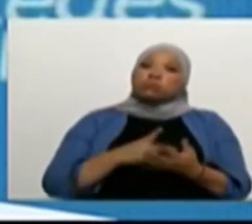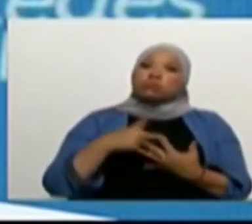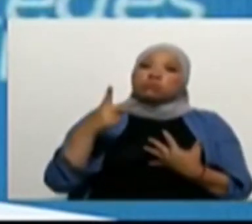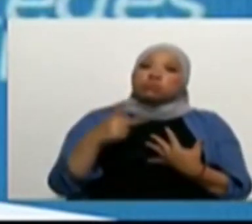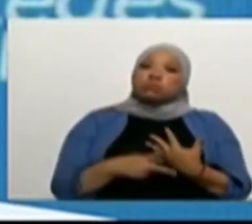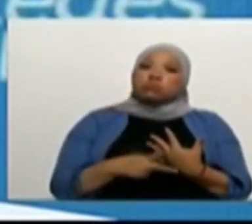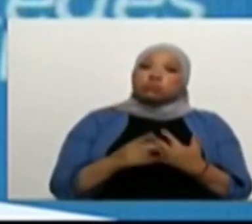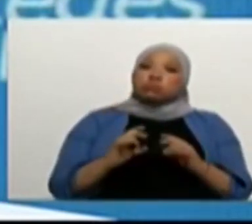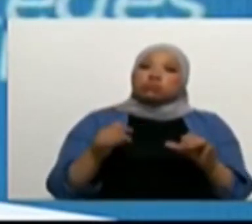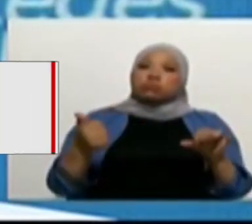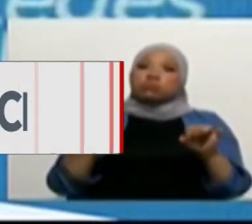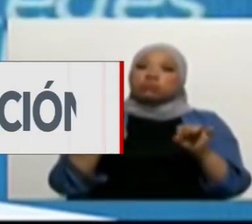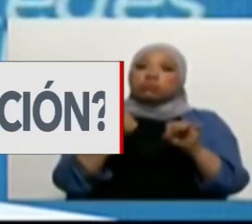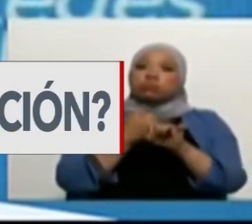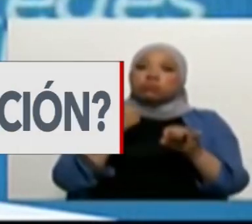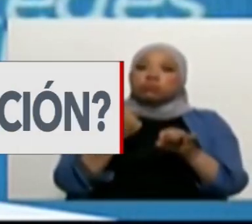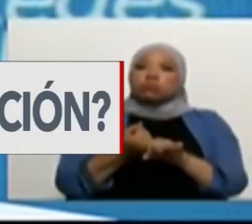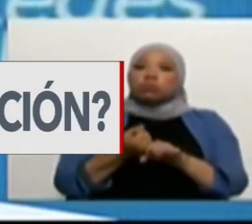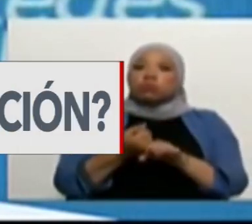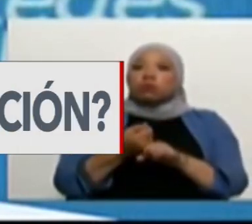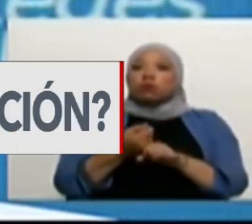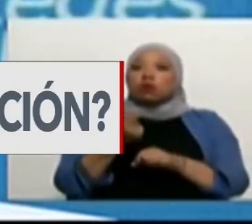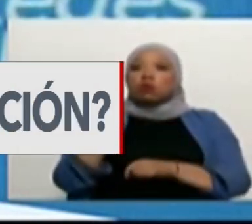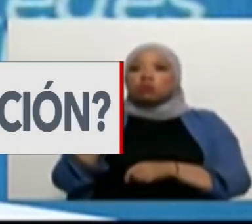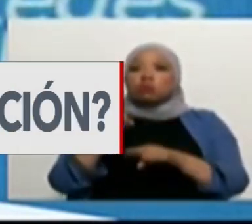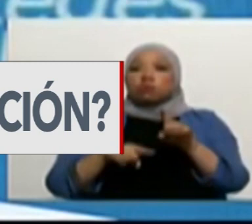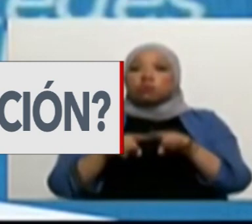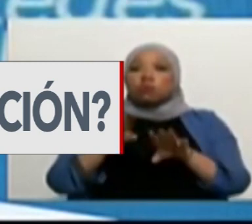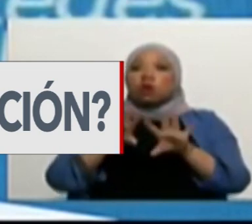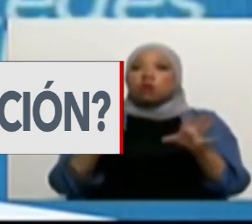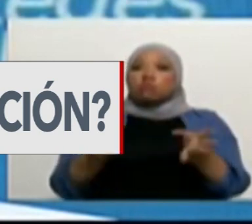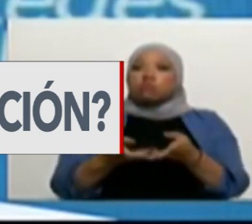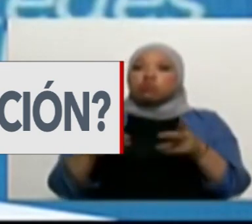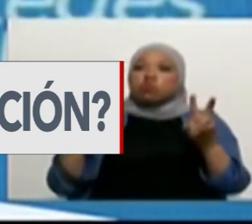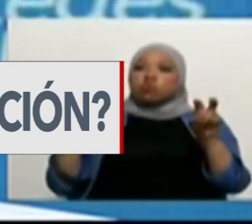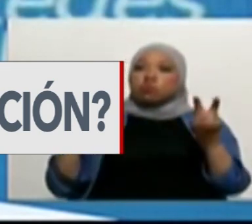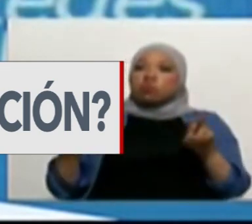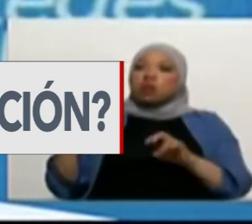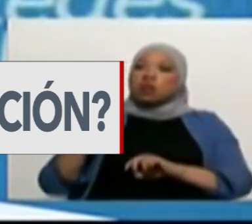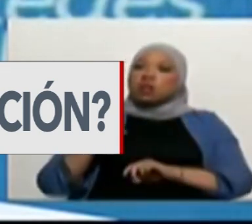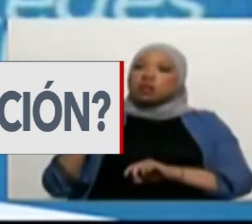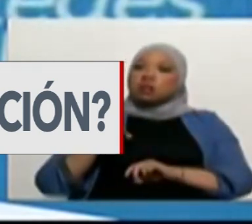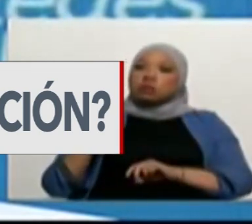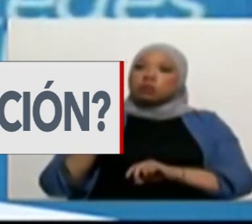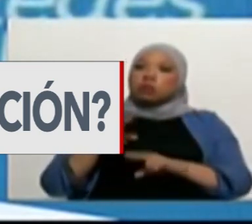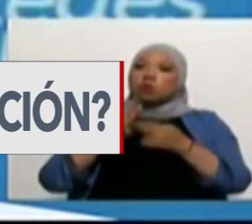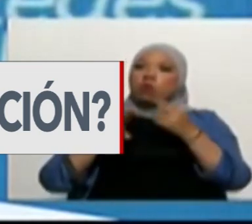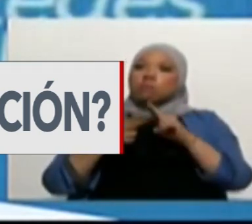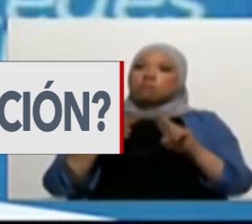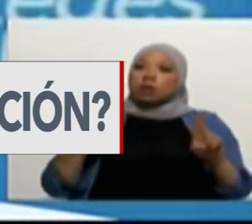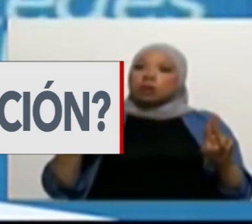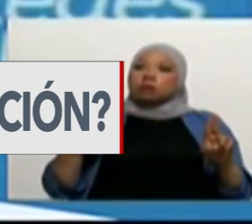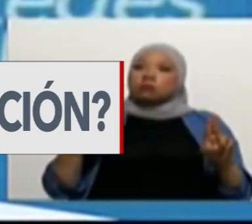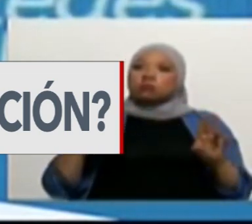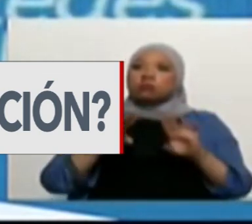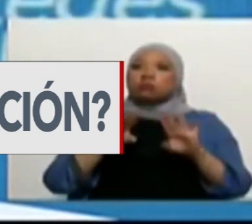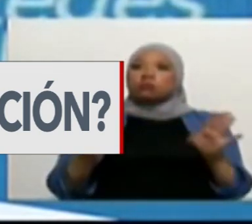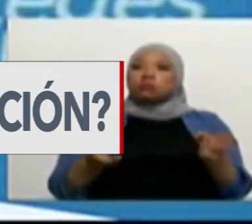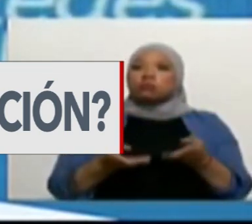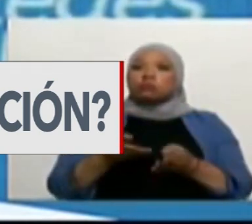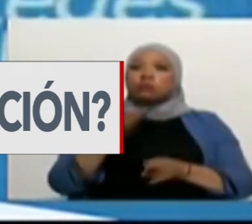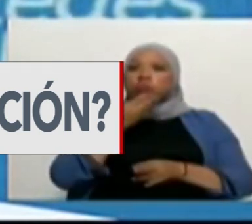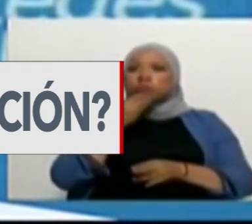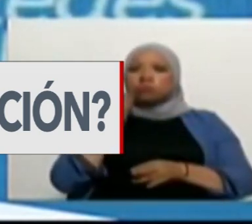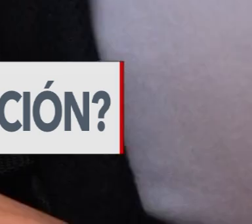Durante su programa de televisión, el mandatario venezolano sugirió a los miembros de su gobierno evaluar los planes que, según dice, han